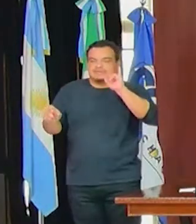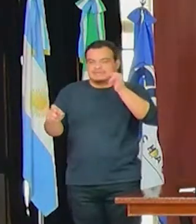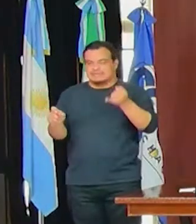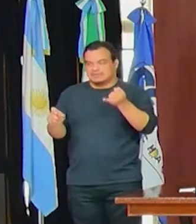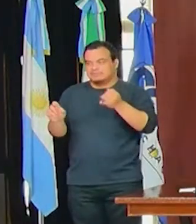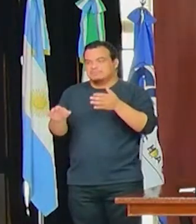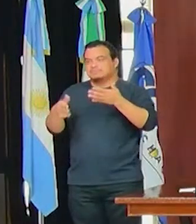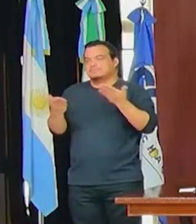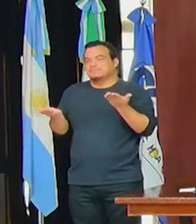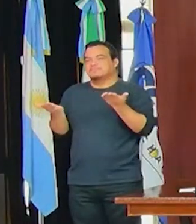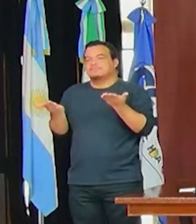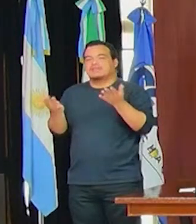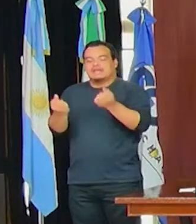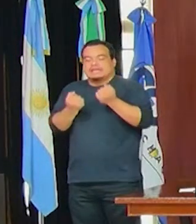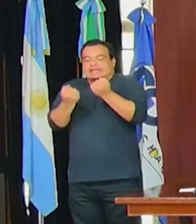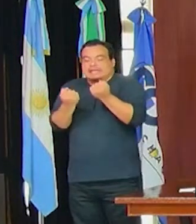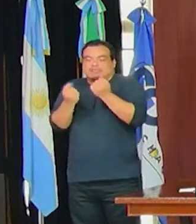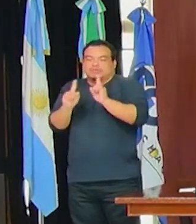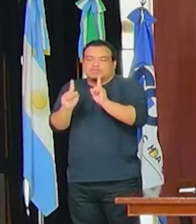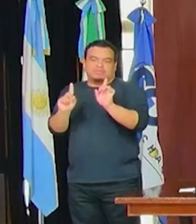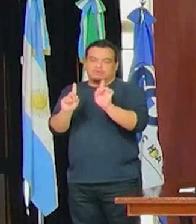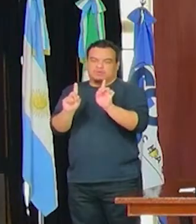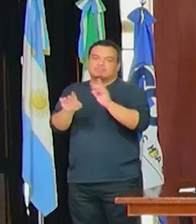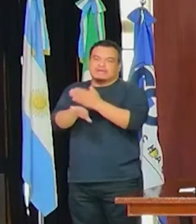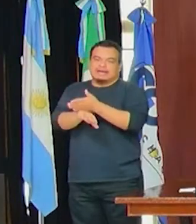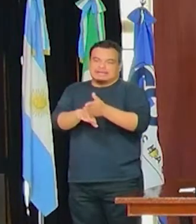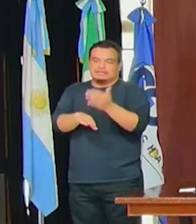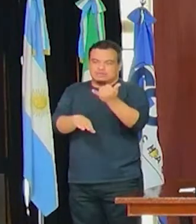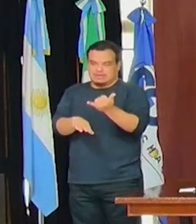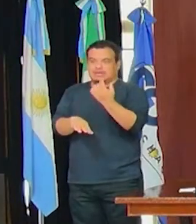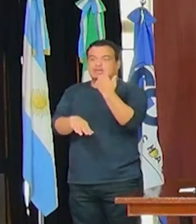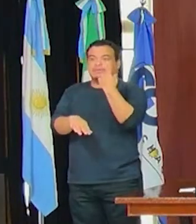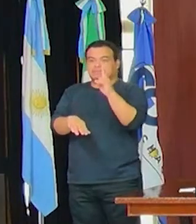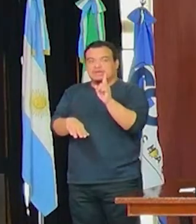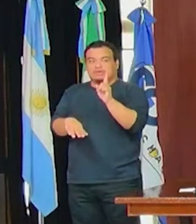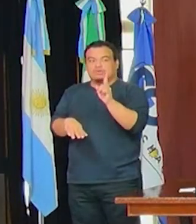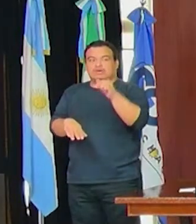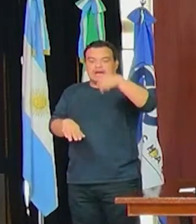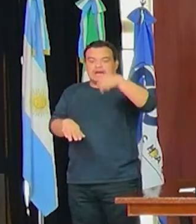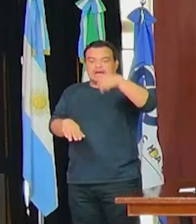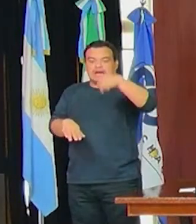ímpetu, y por eso es que nos hemos retrasado. Pero salimos al toro, la mesa 2.